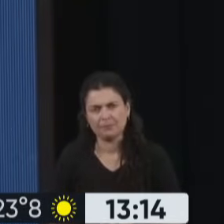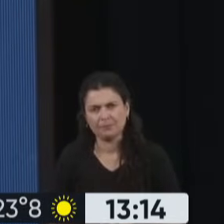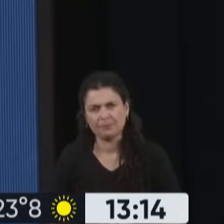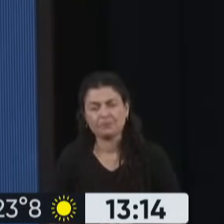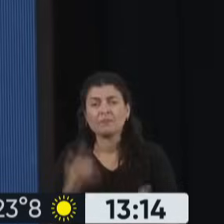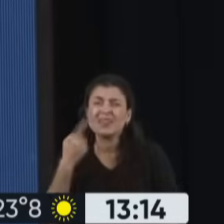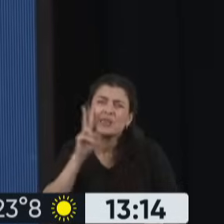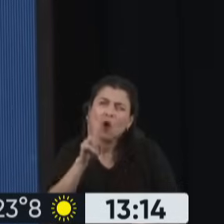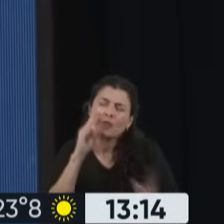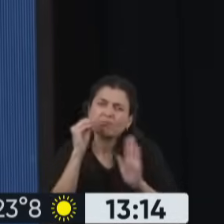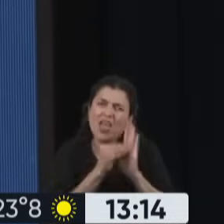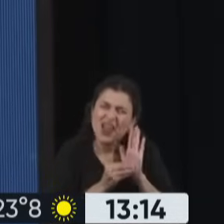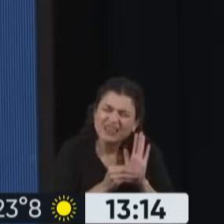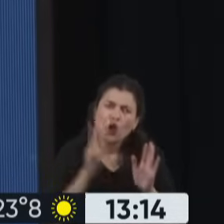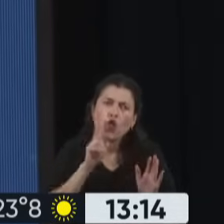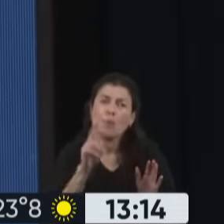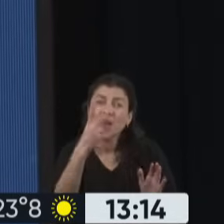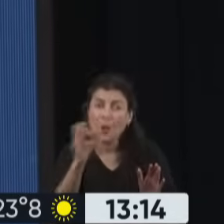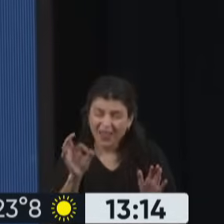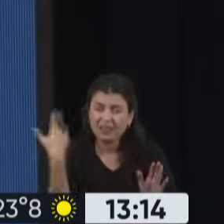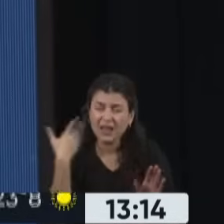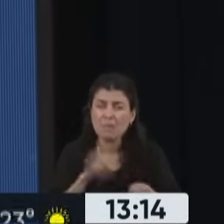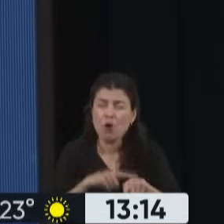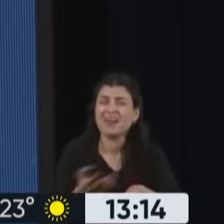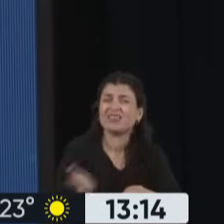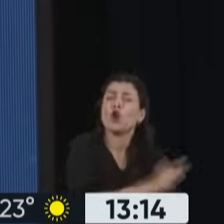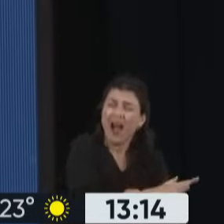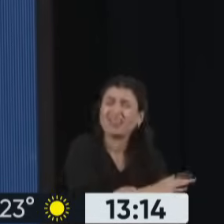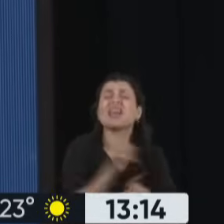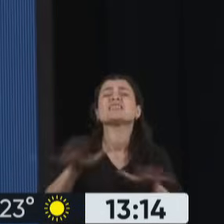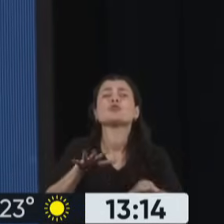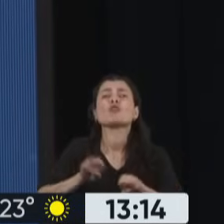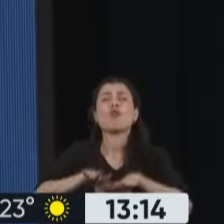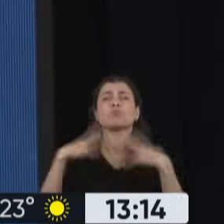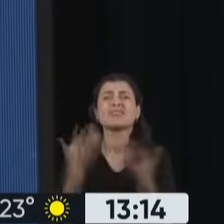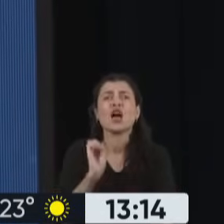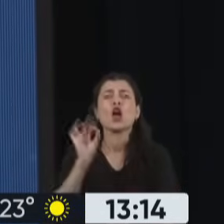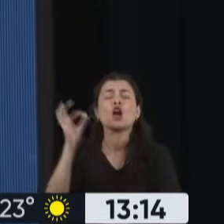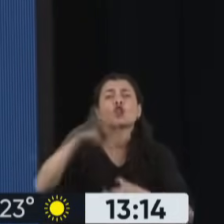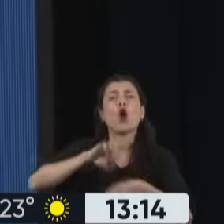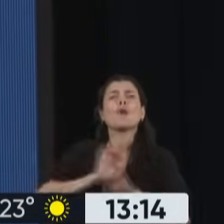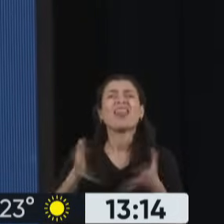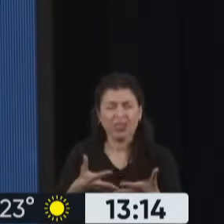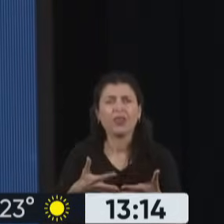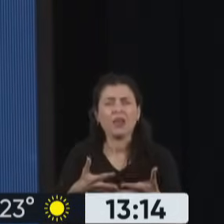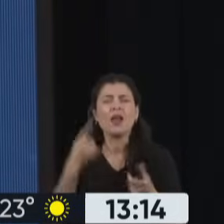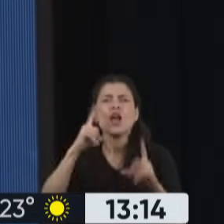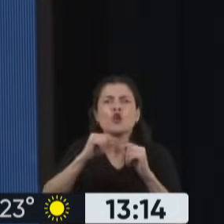Si ustedes miraban los datos en el 2020, antes, digamos, del desastre de la pandemia, ese número había caído a